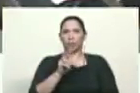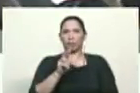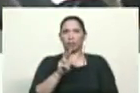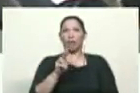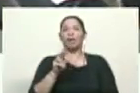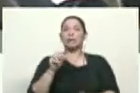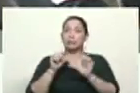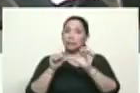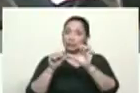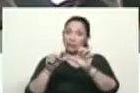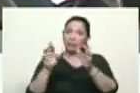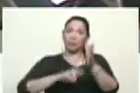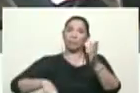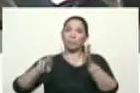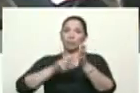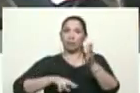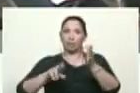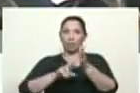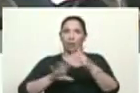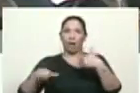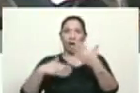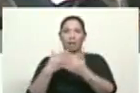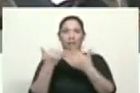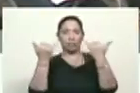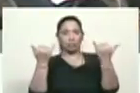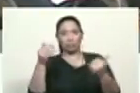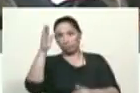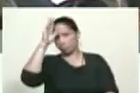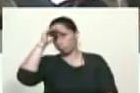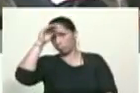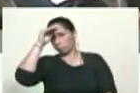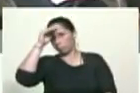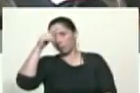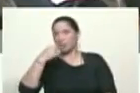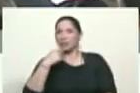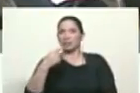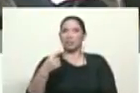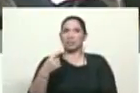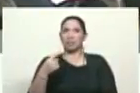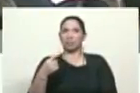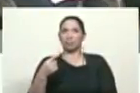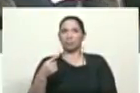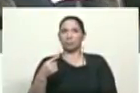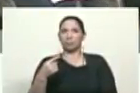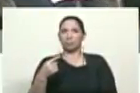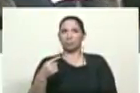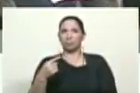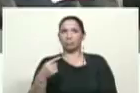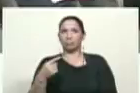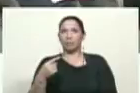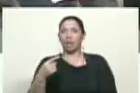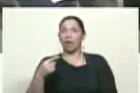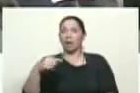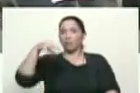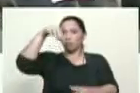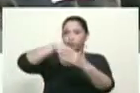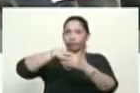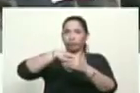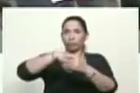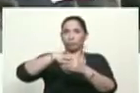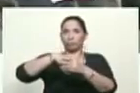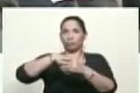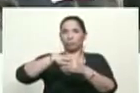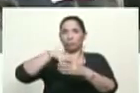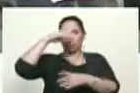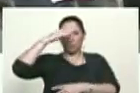aquella época y hasta el actual presidente, que no descartan la acción militar, la intervención directa,